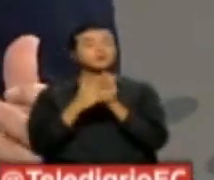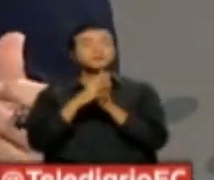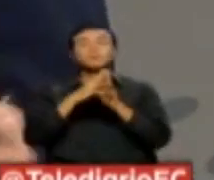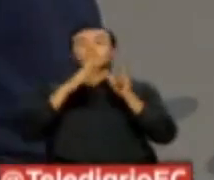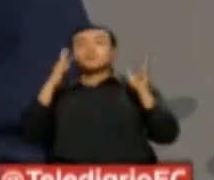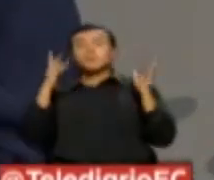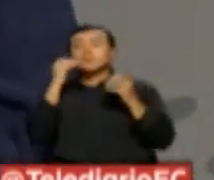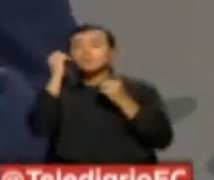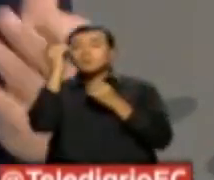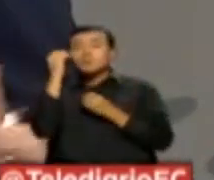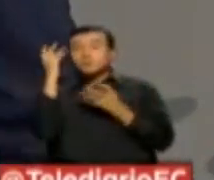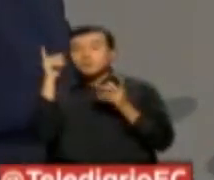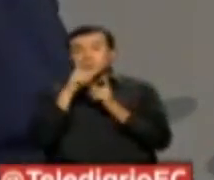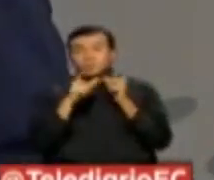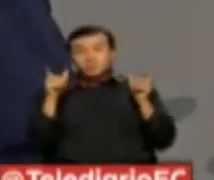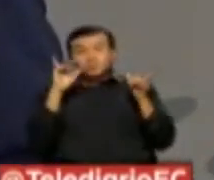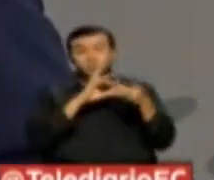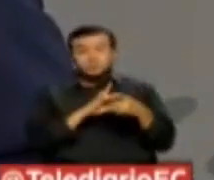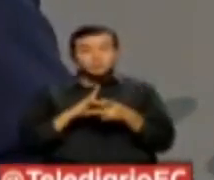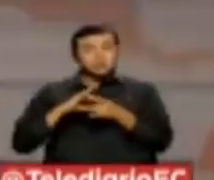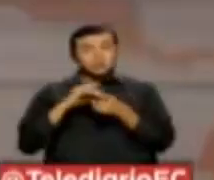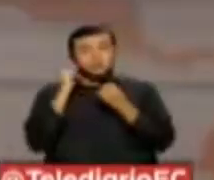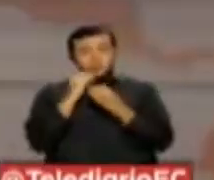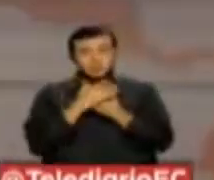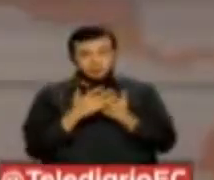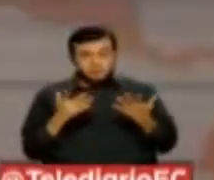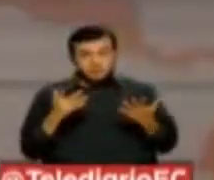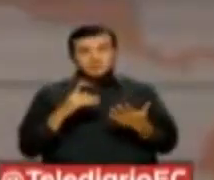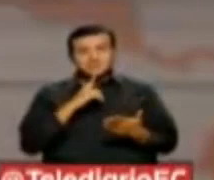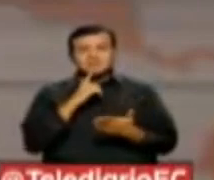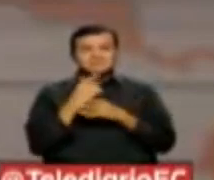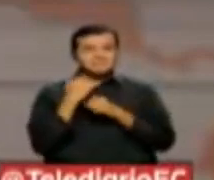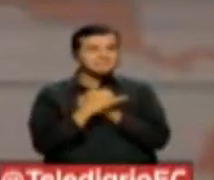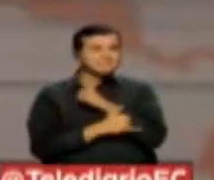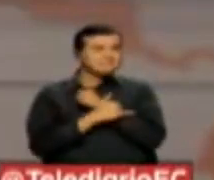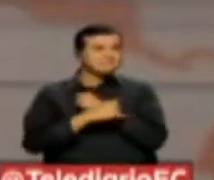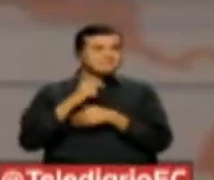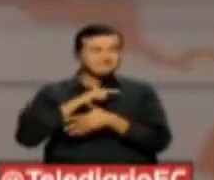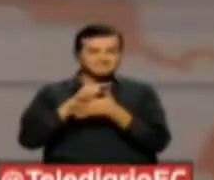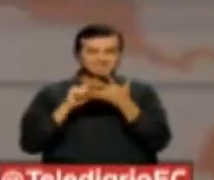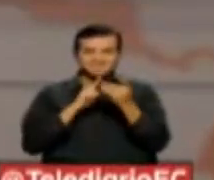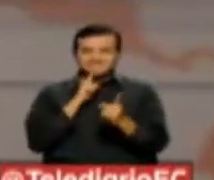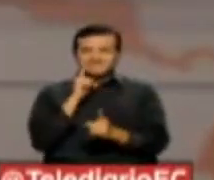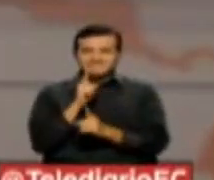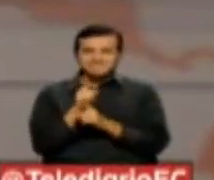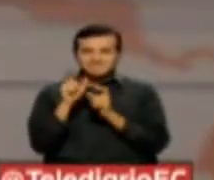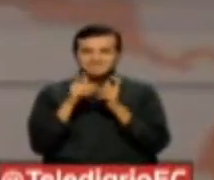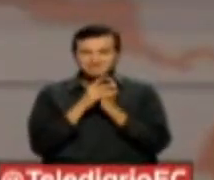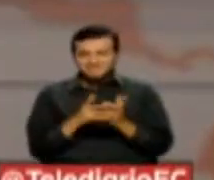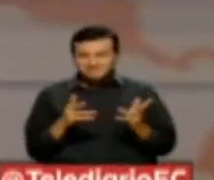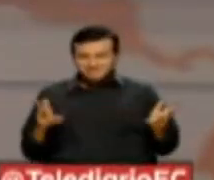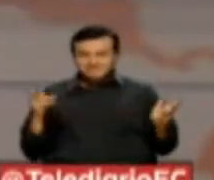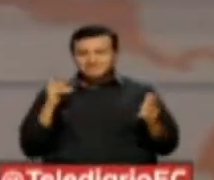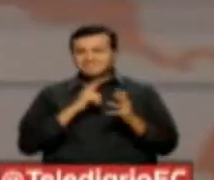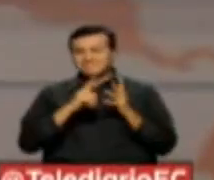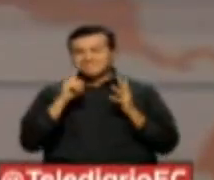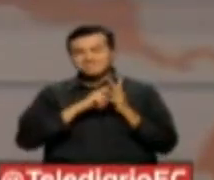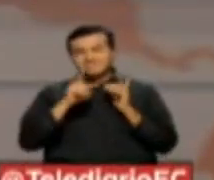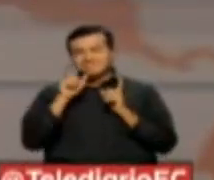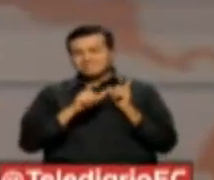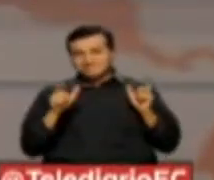grandes narradores de grandes contadores de historias somos un país de grandes contadores de historias de grandes narradores